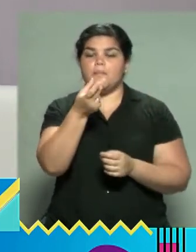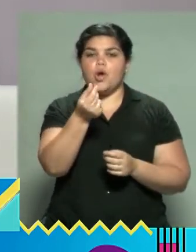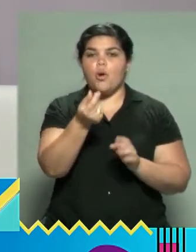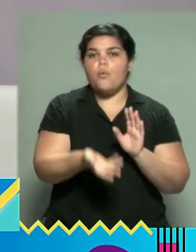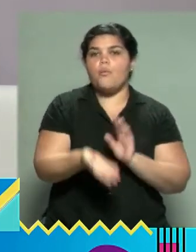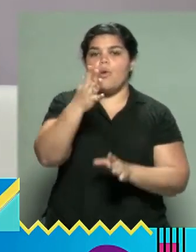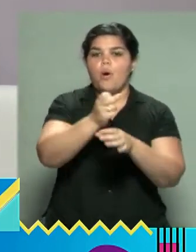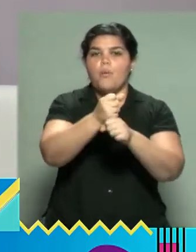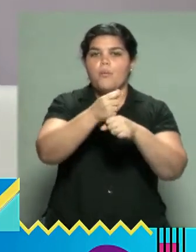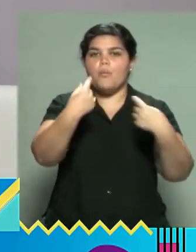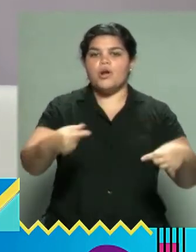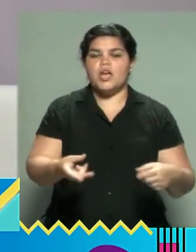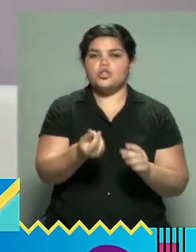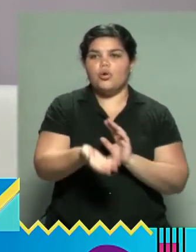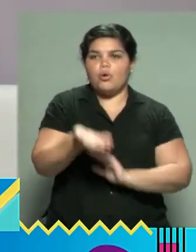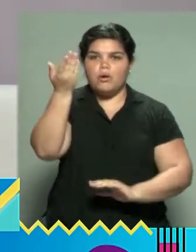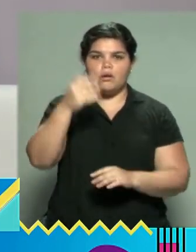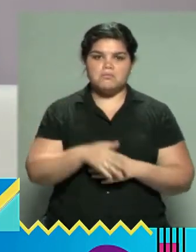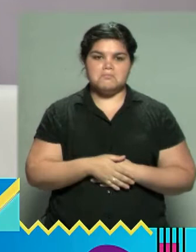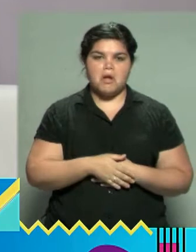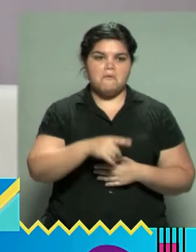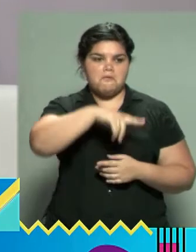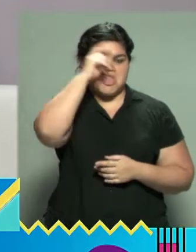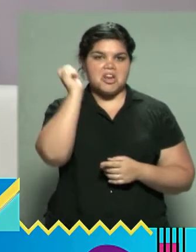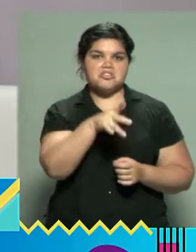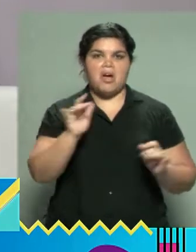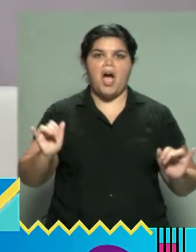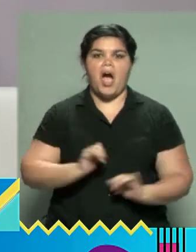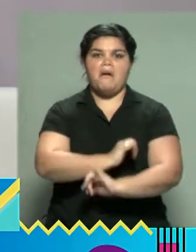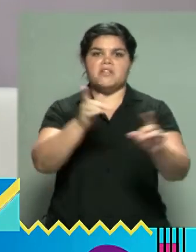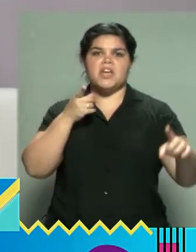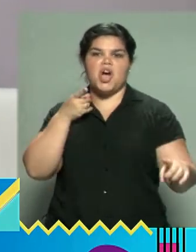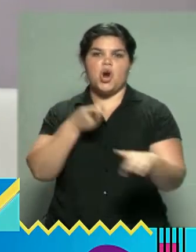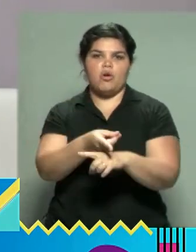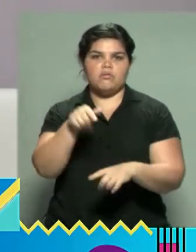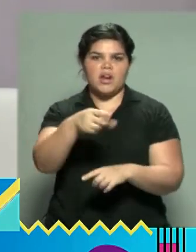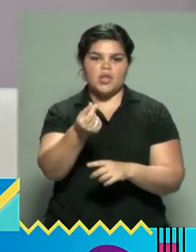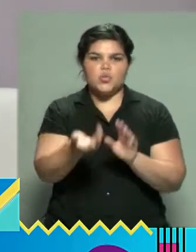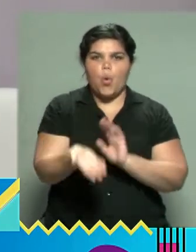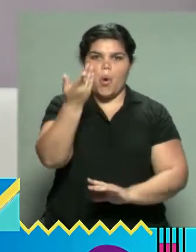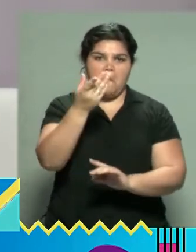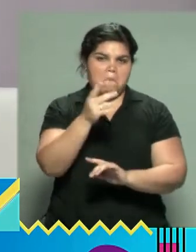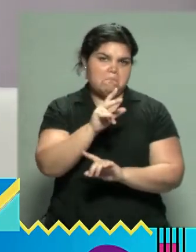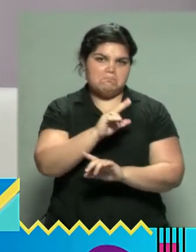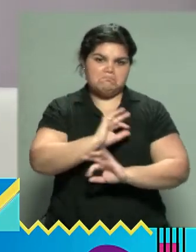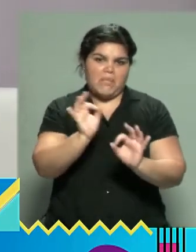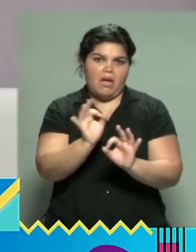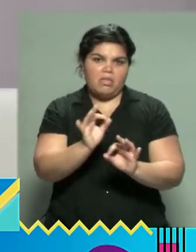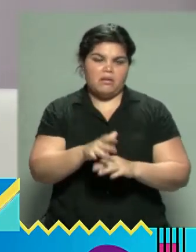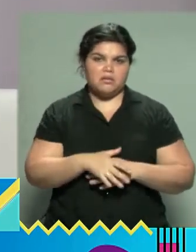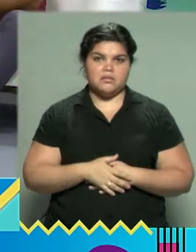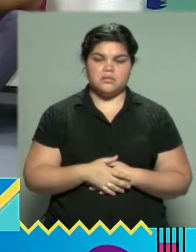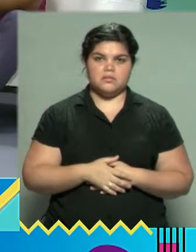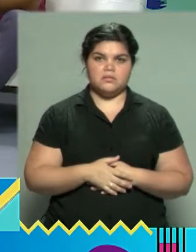hoy, y no leí ni un comunicado de la federación pronunciándose en contra de eso. Entonces me parece que como